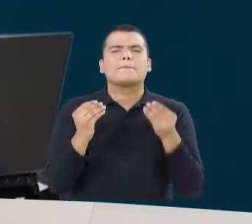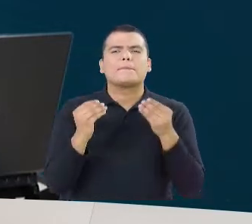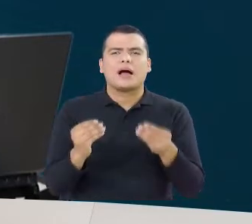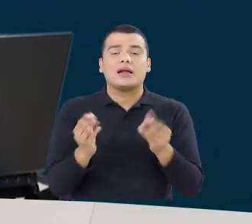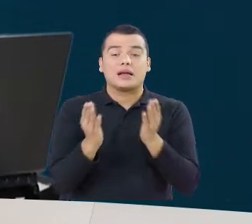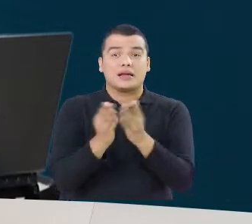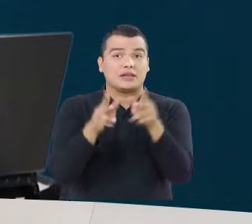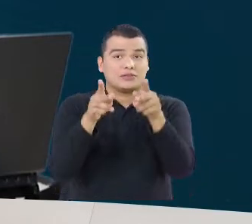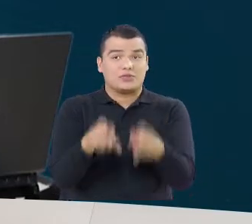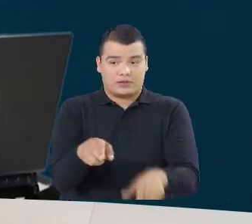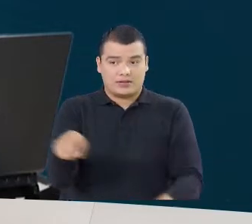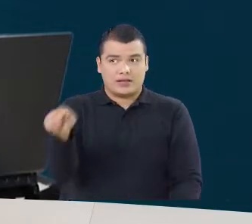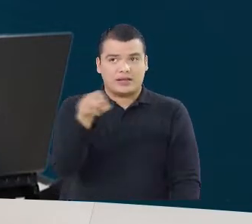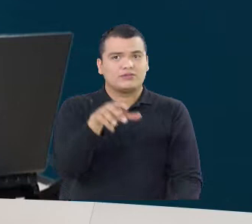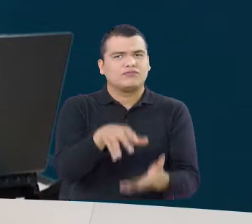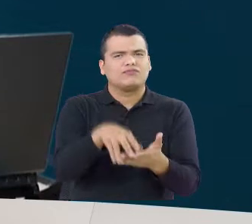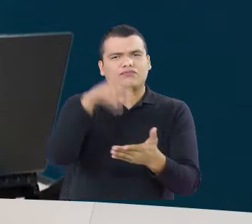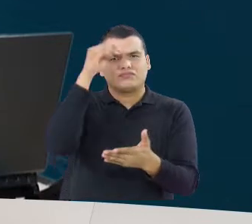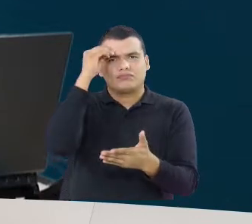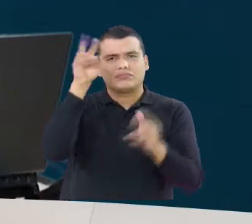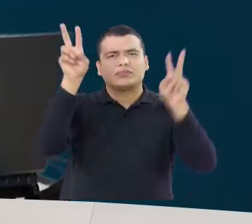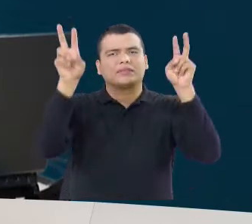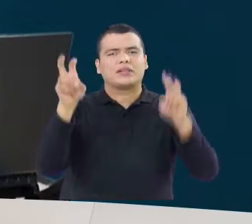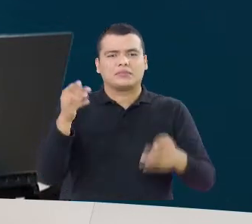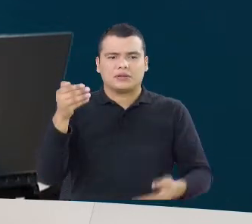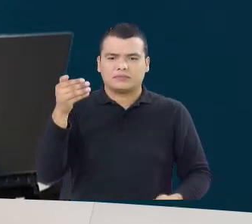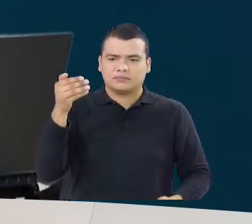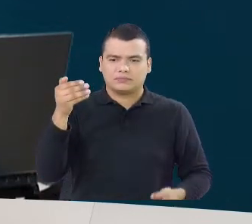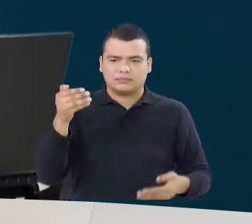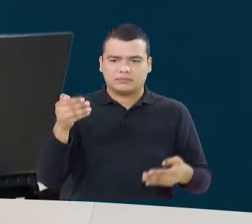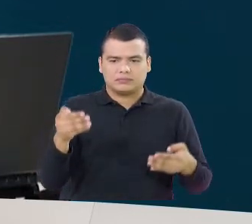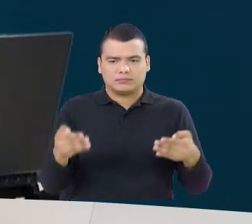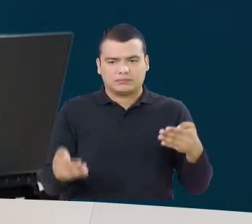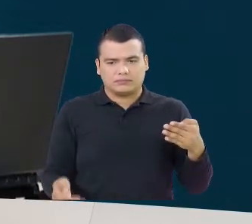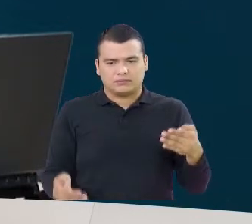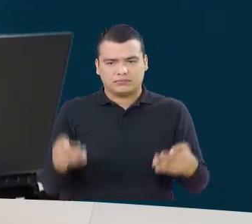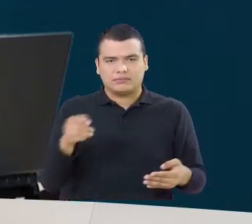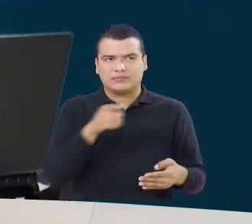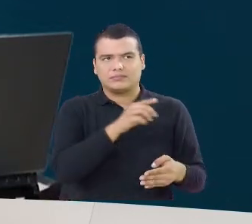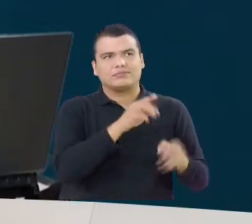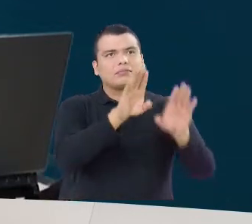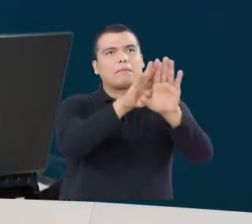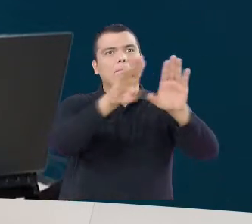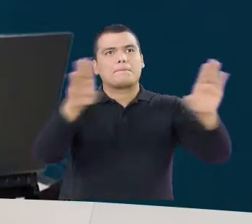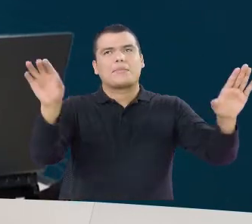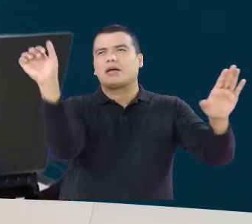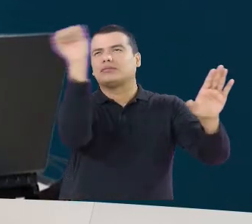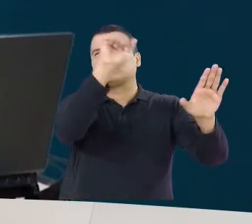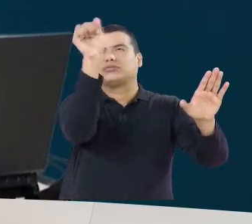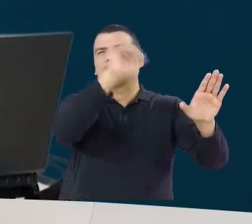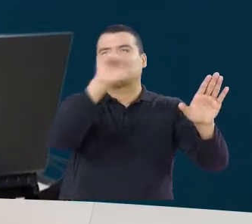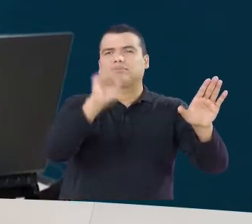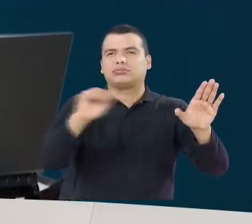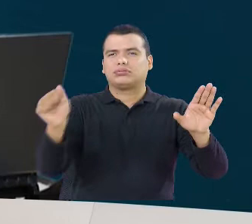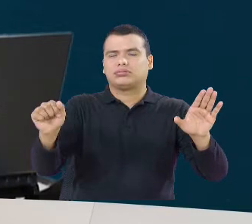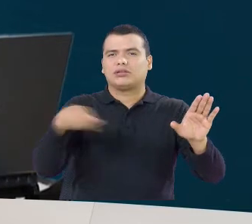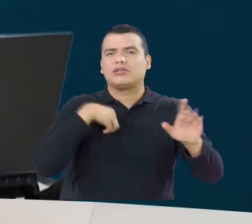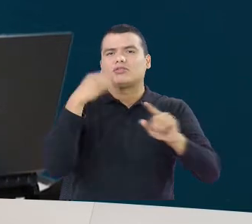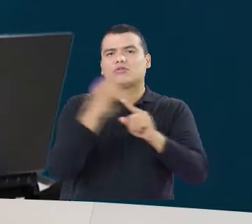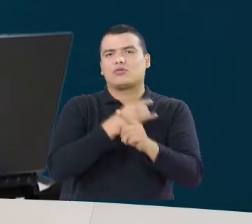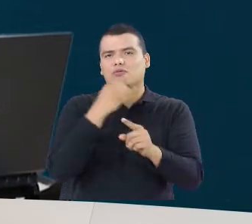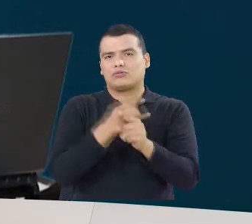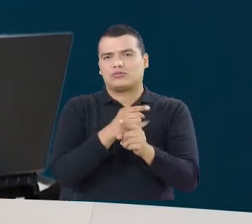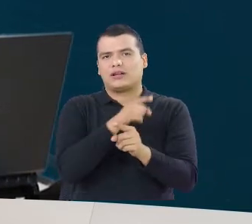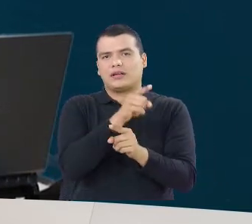pudieran aprender la robótica utilizando el tablero sin perder la utilidad del tablero, que es la de